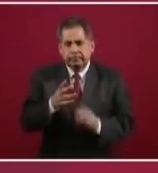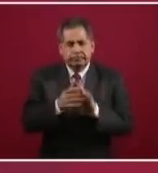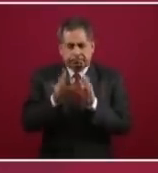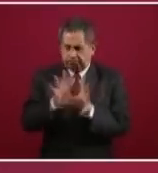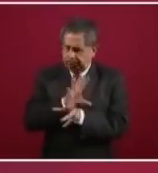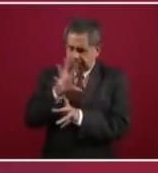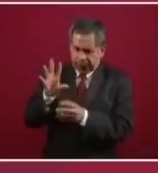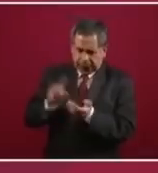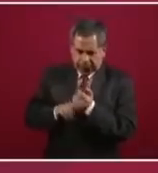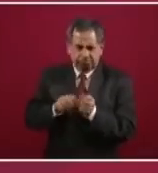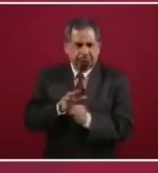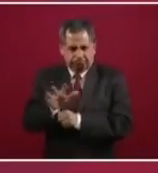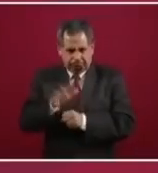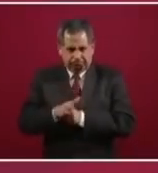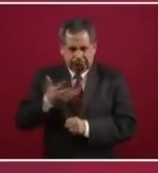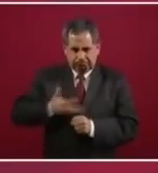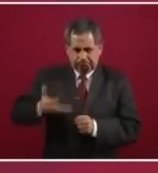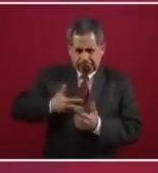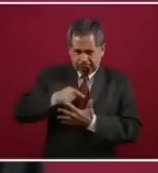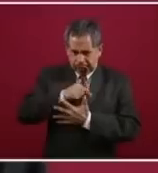Tenemos todo el